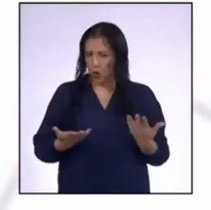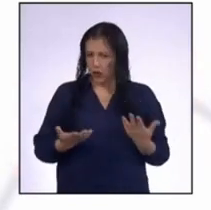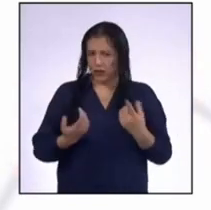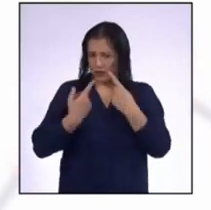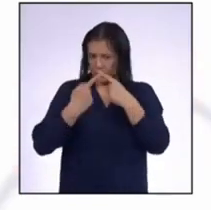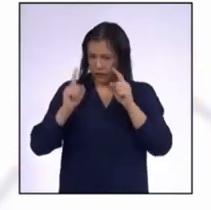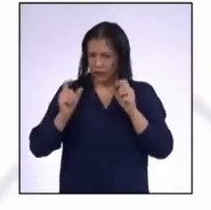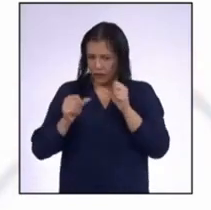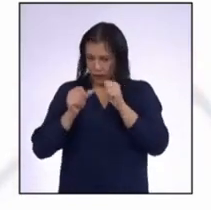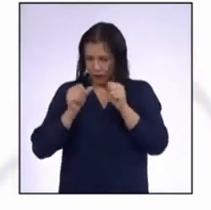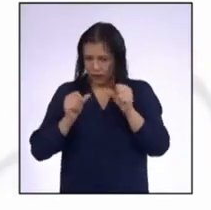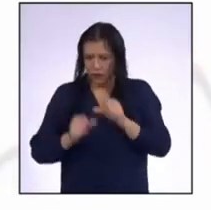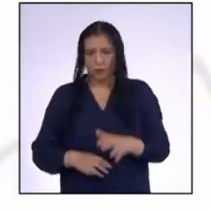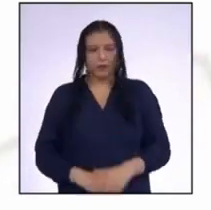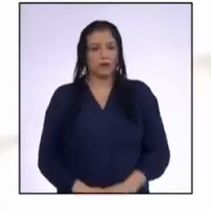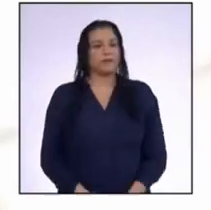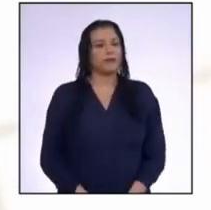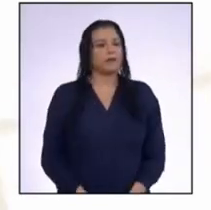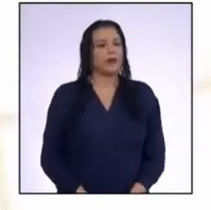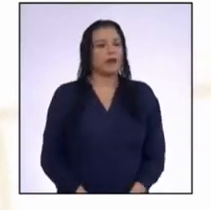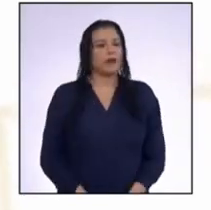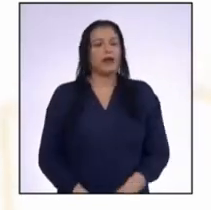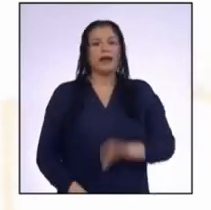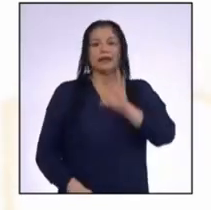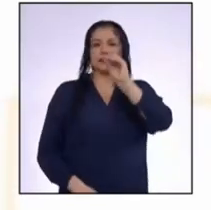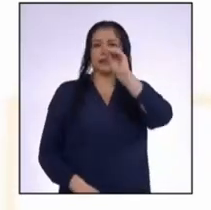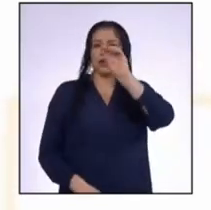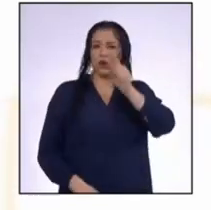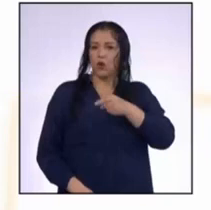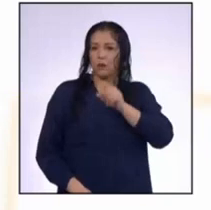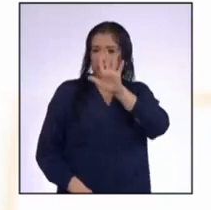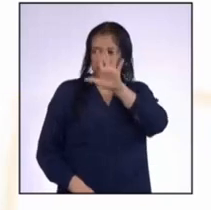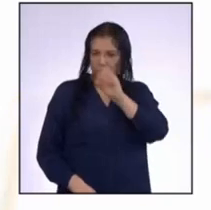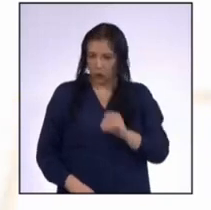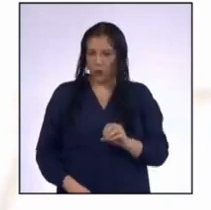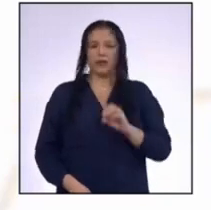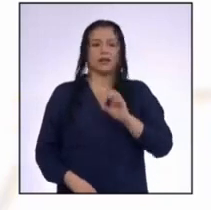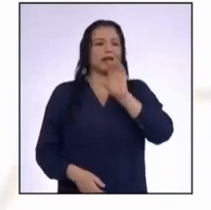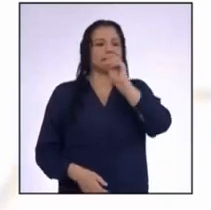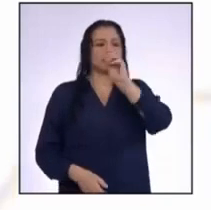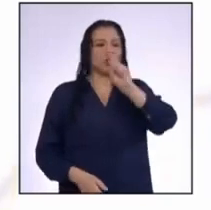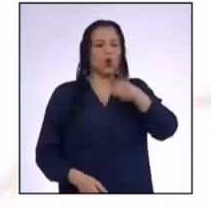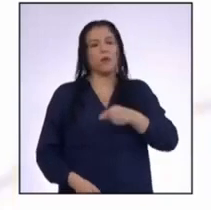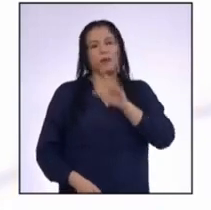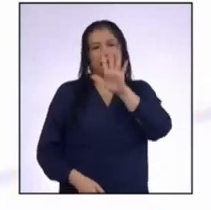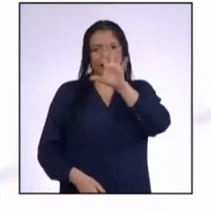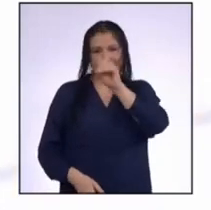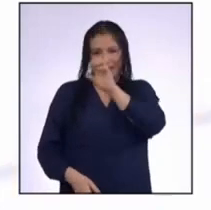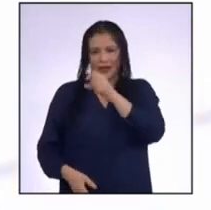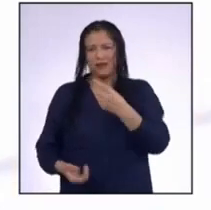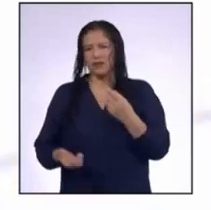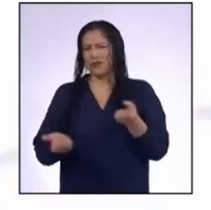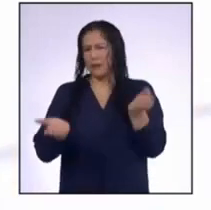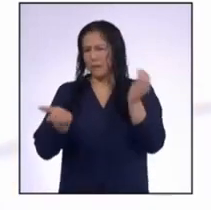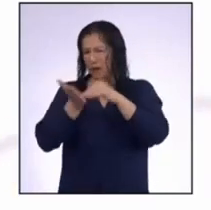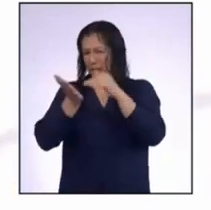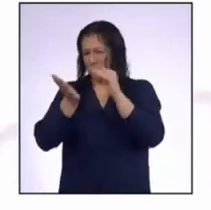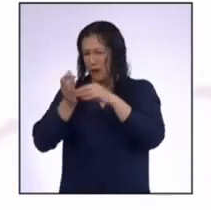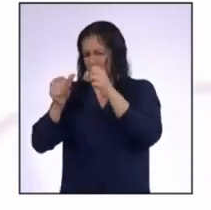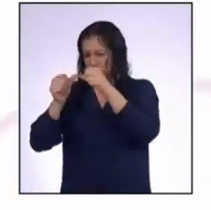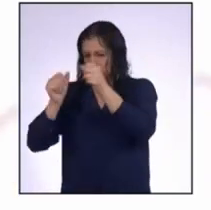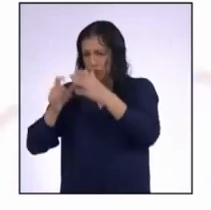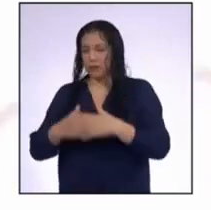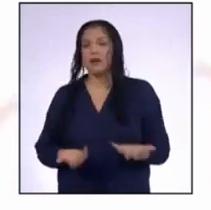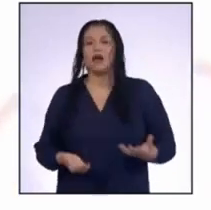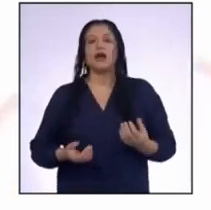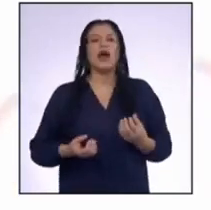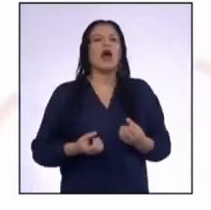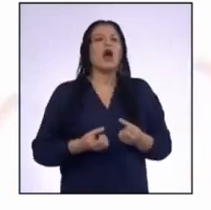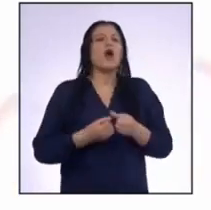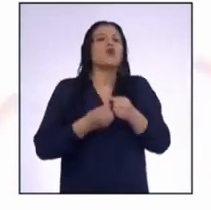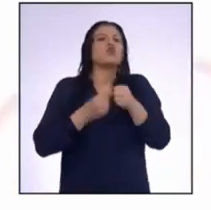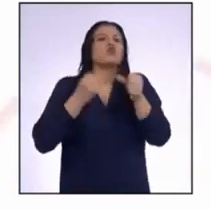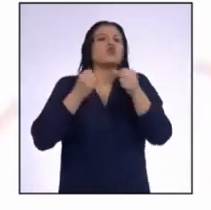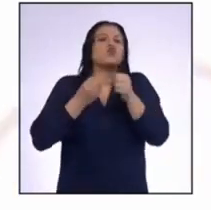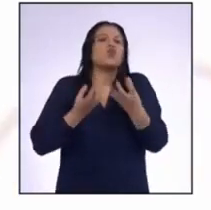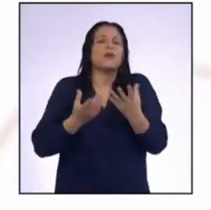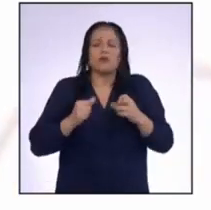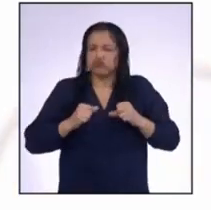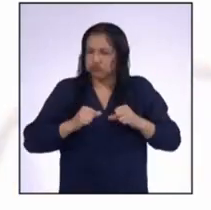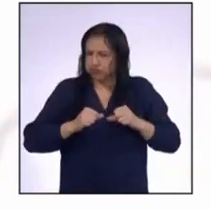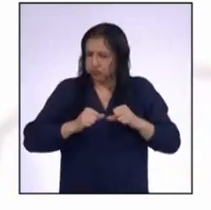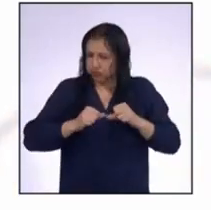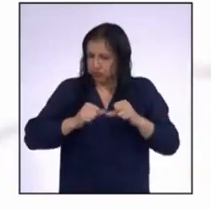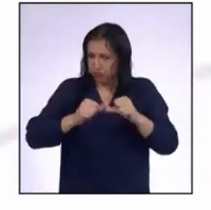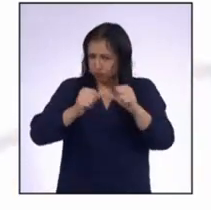expresiones decimales como 50 centésimos, 500 milésimos y más. Su valor numérico se